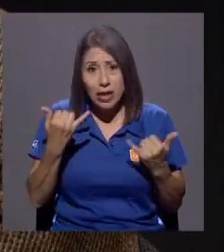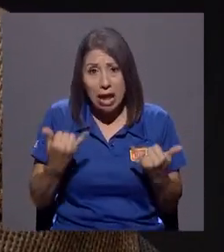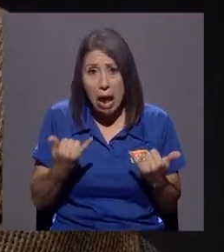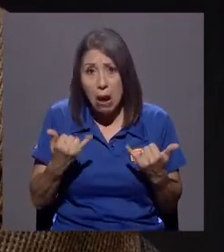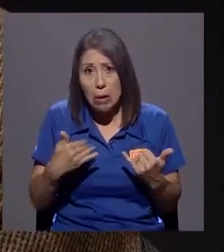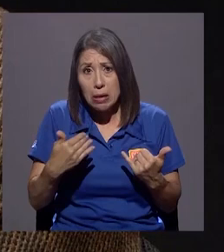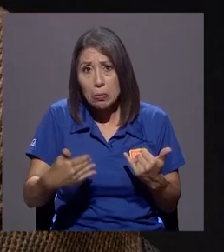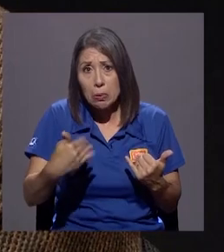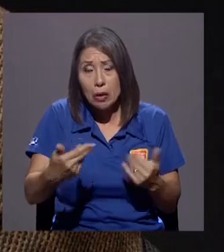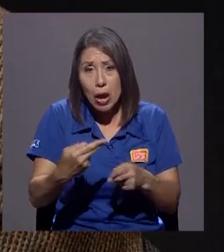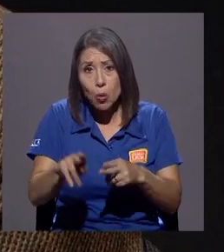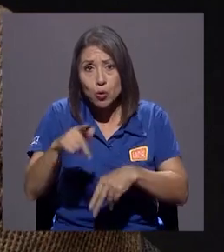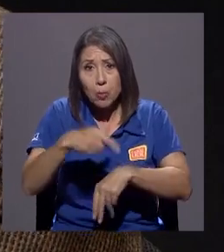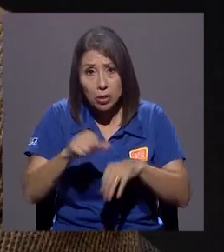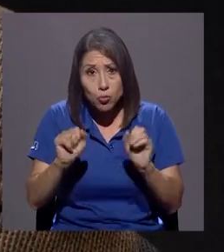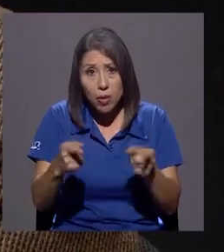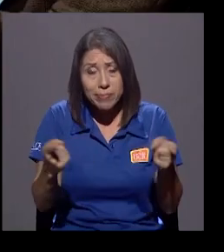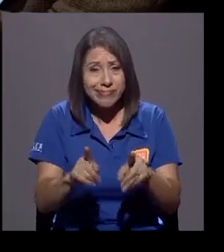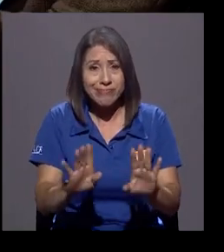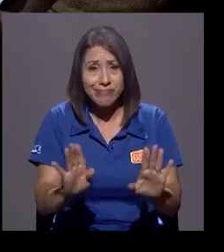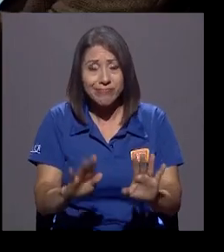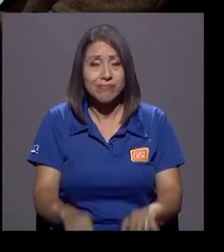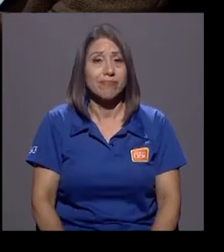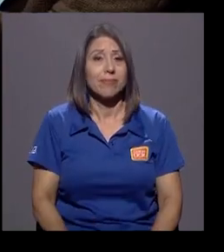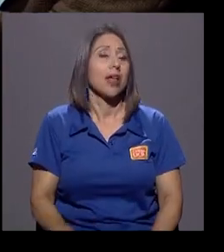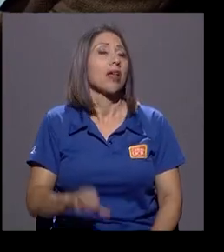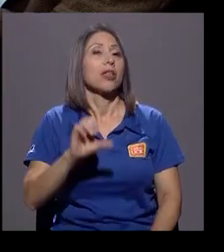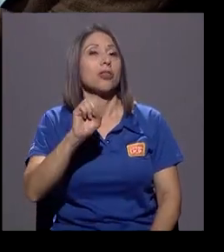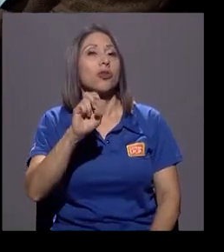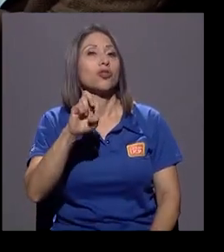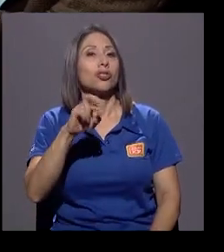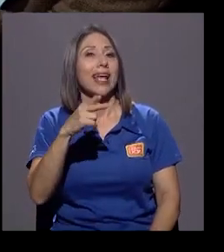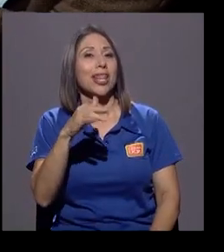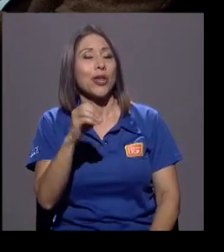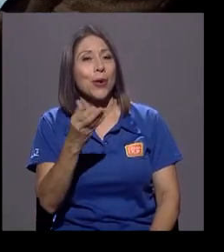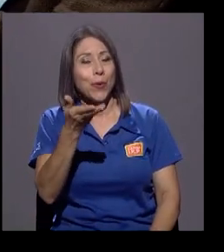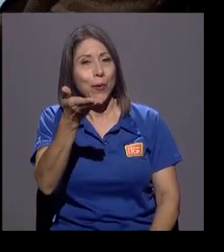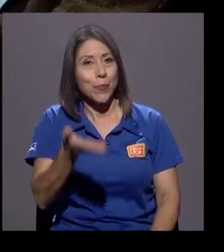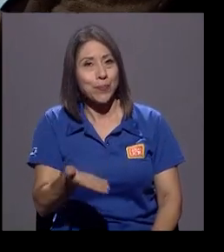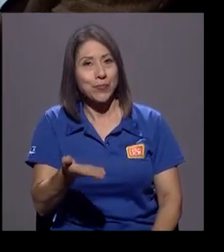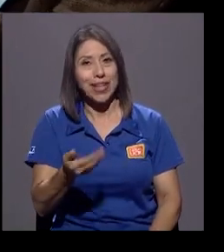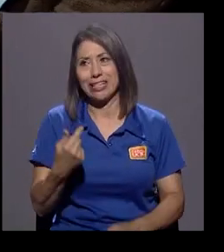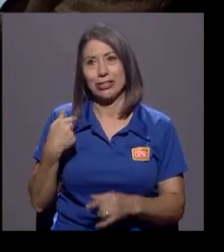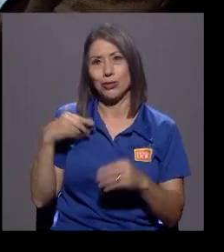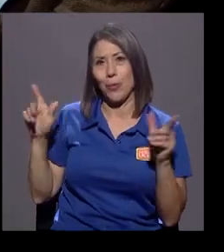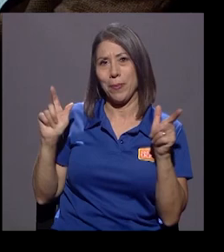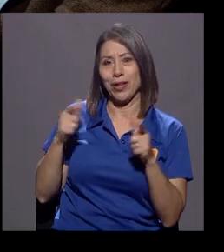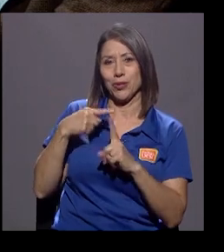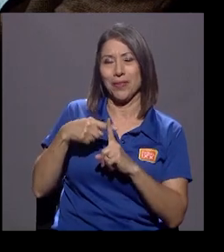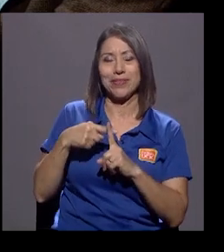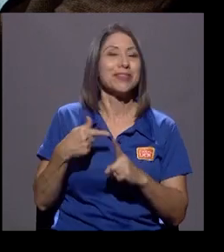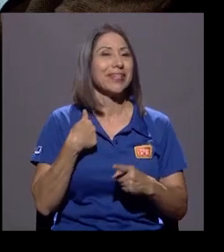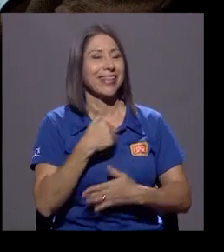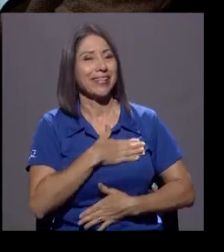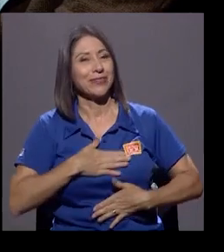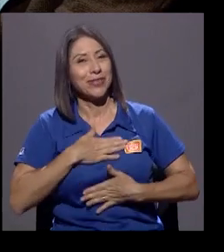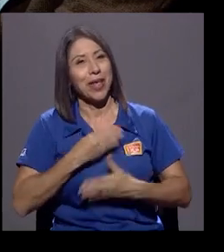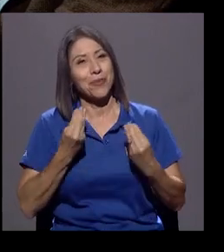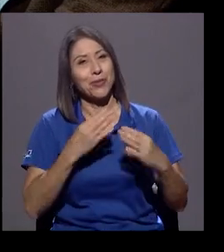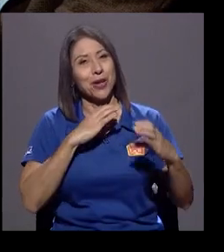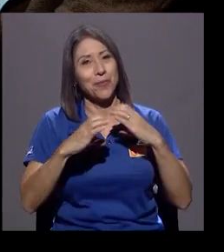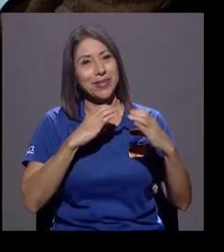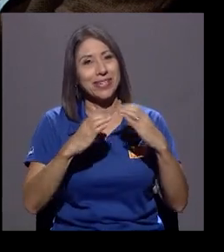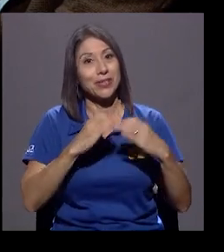tenerlo a corto plazo en serio es un viaje optimista he disfrutado mucho la conversación